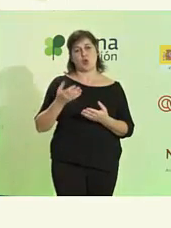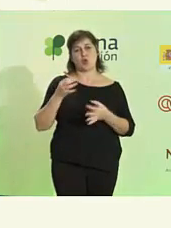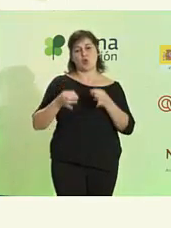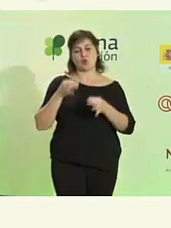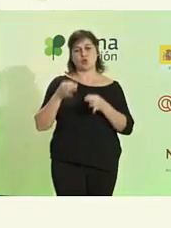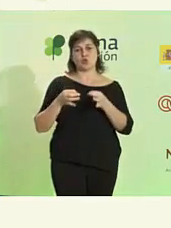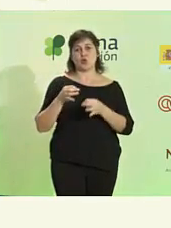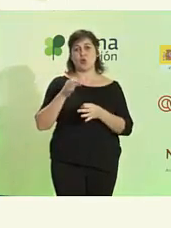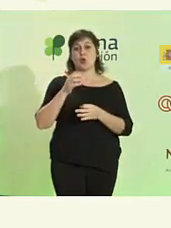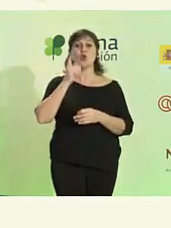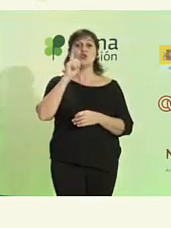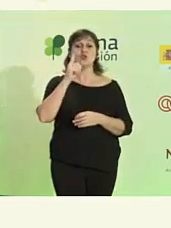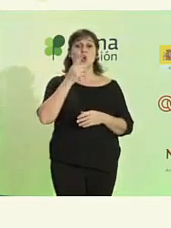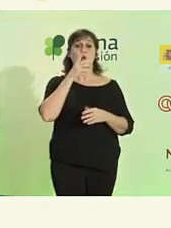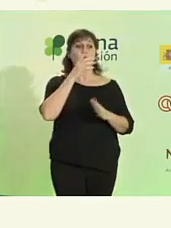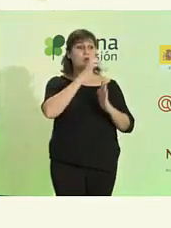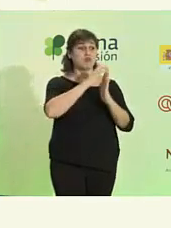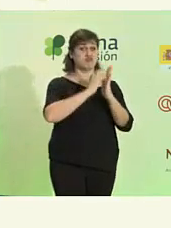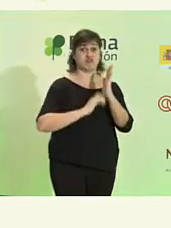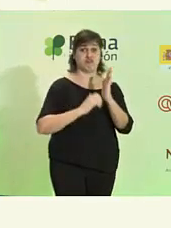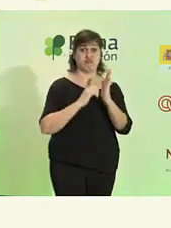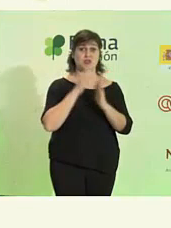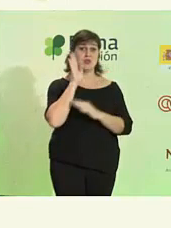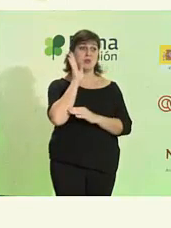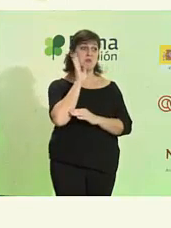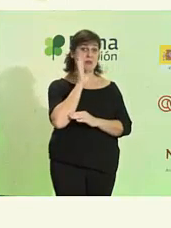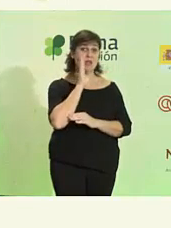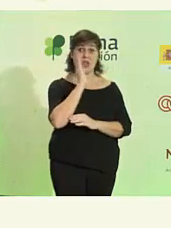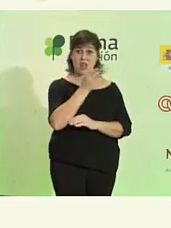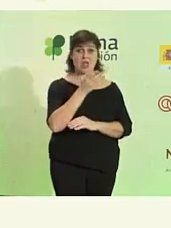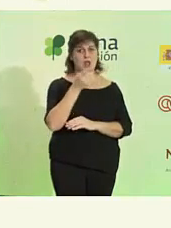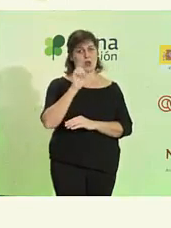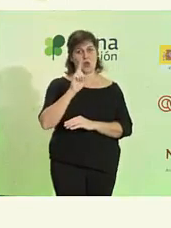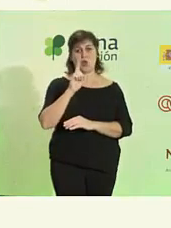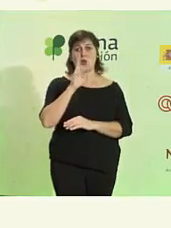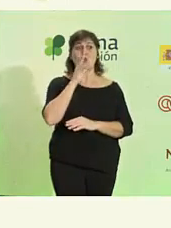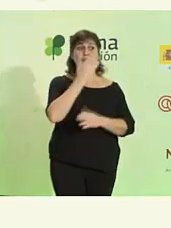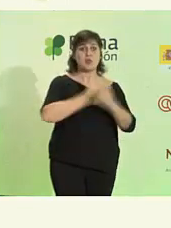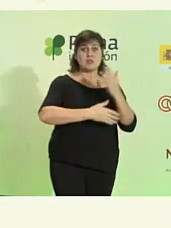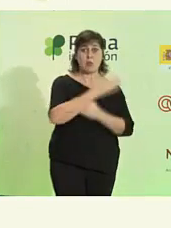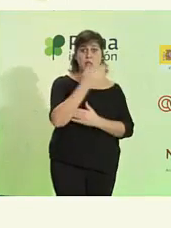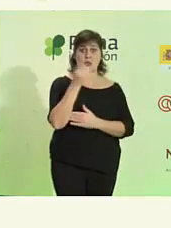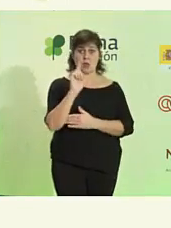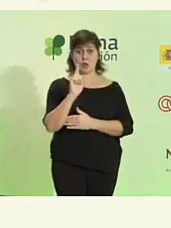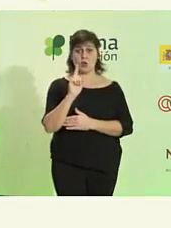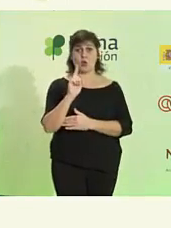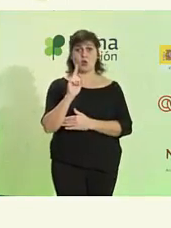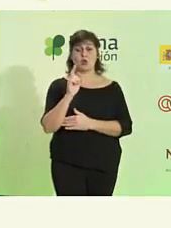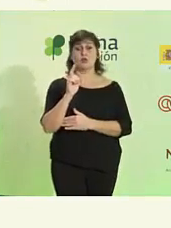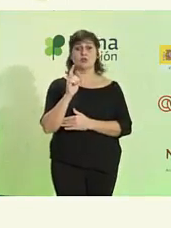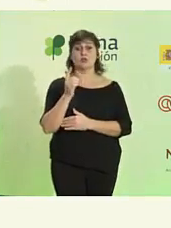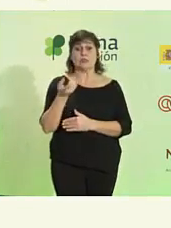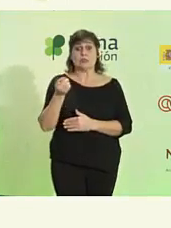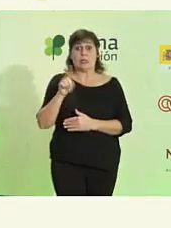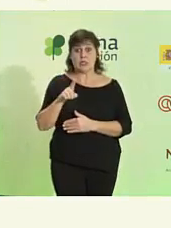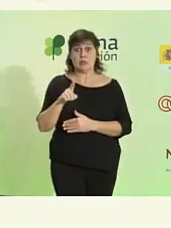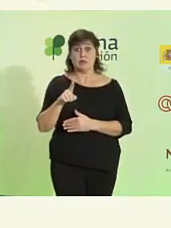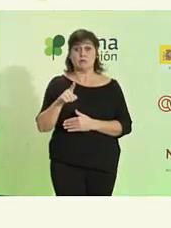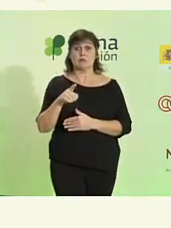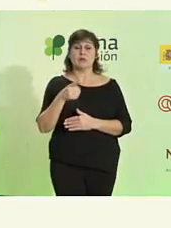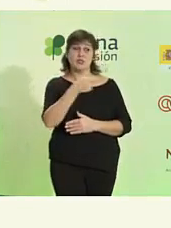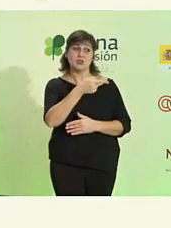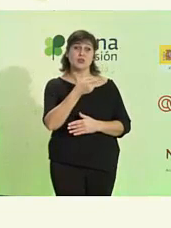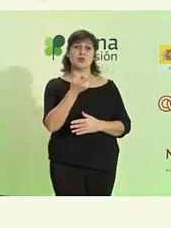pena porque somos personas con una discapacidad o sino o que